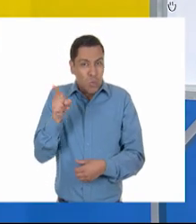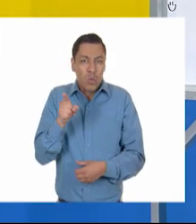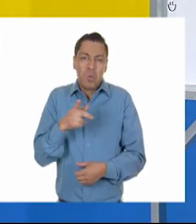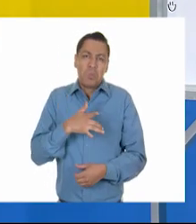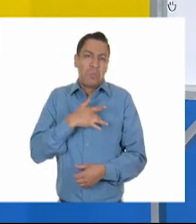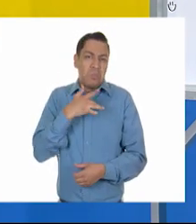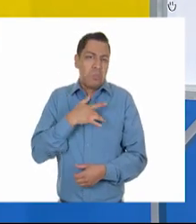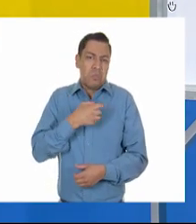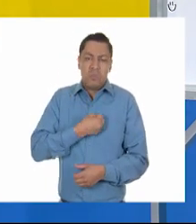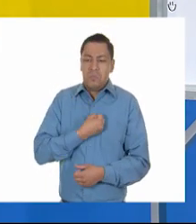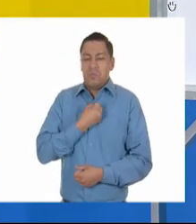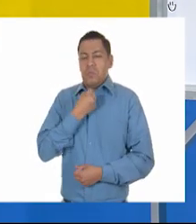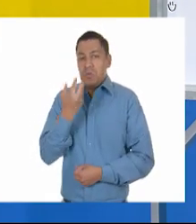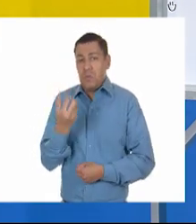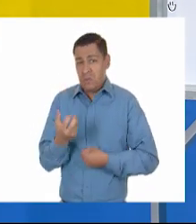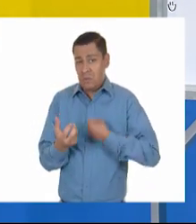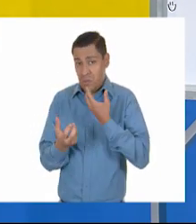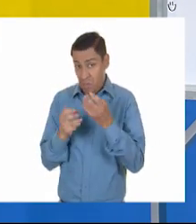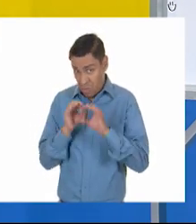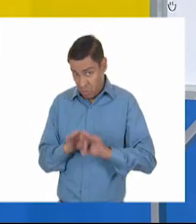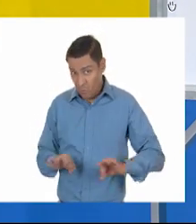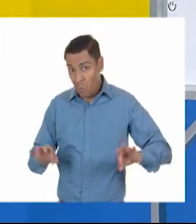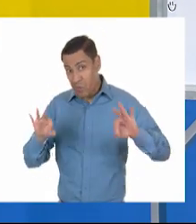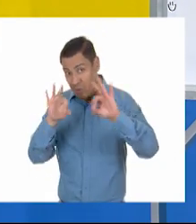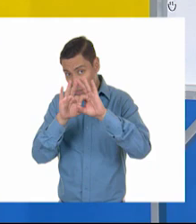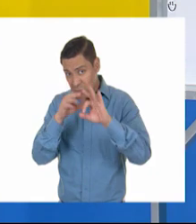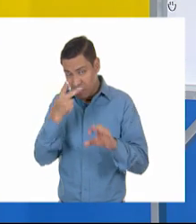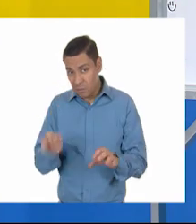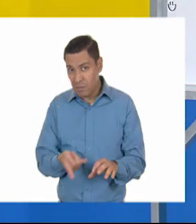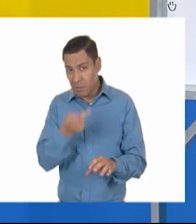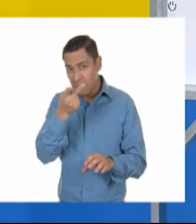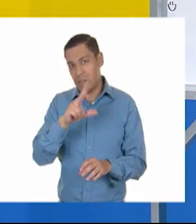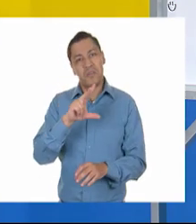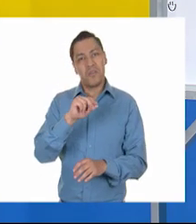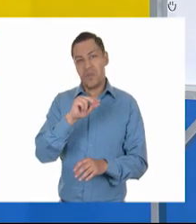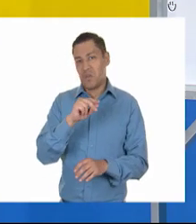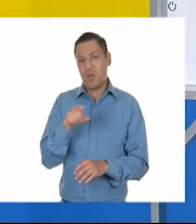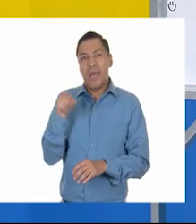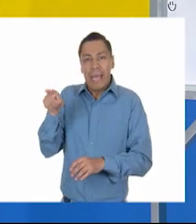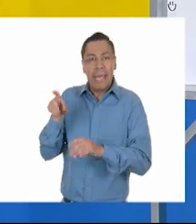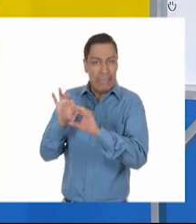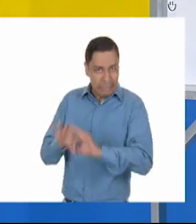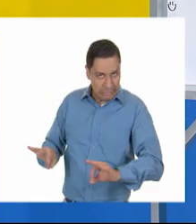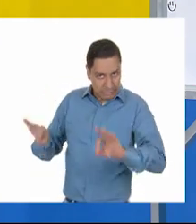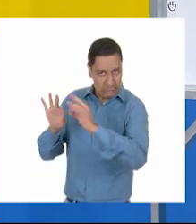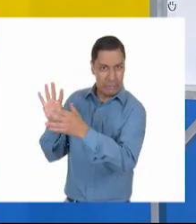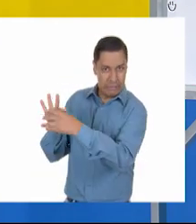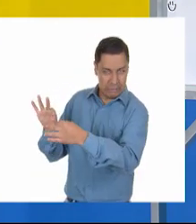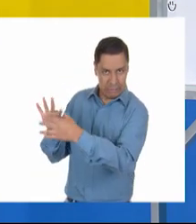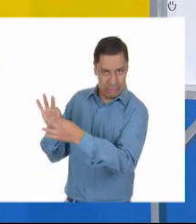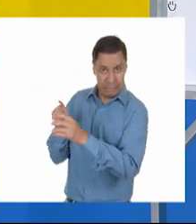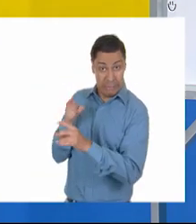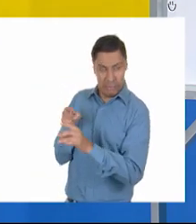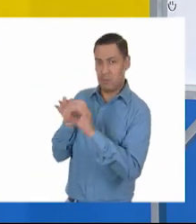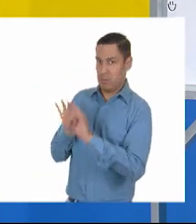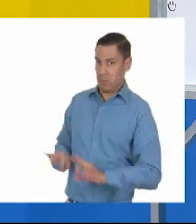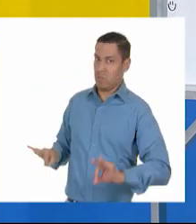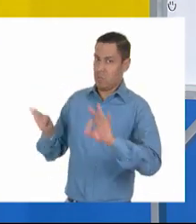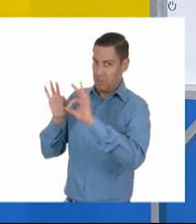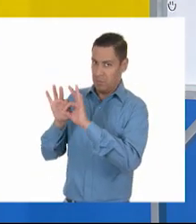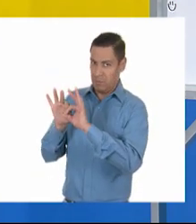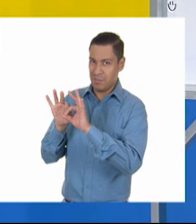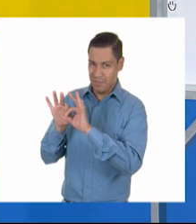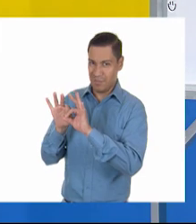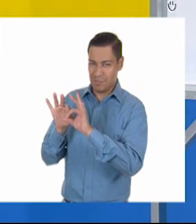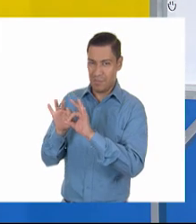comentario tuyo que en realidad no formaba parte de la pregunta ni tampoco de la respuesta. Recuerda que en la entrevista